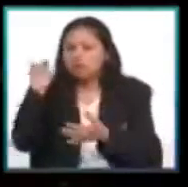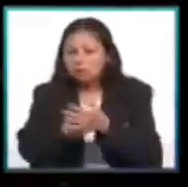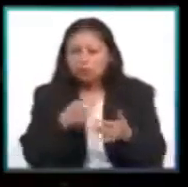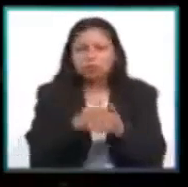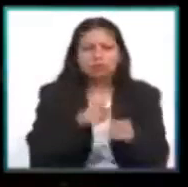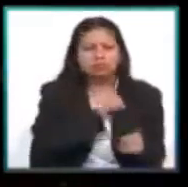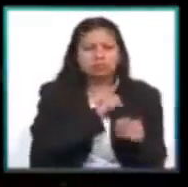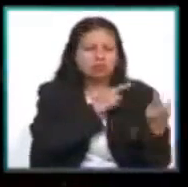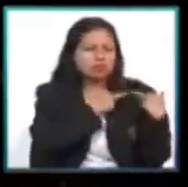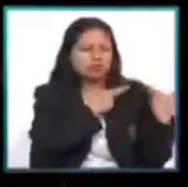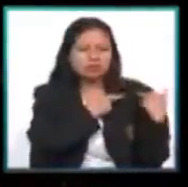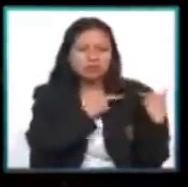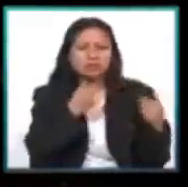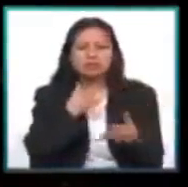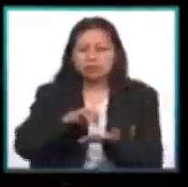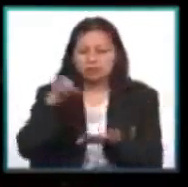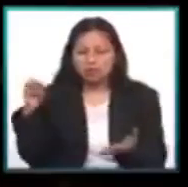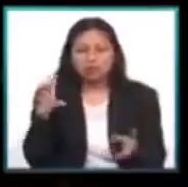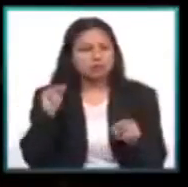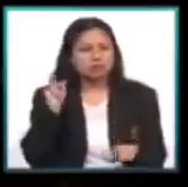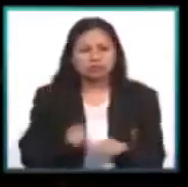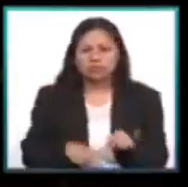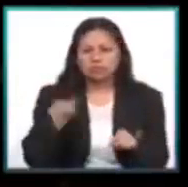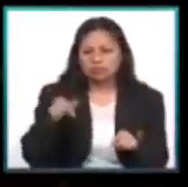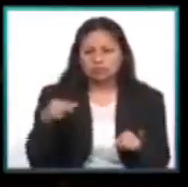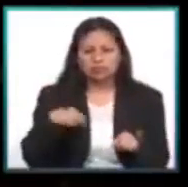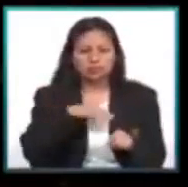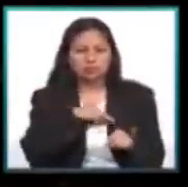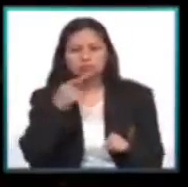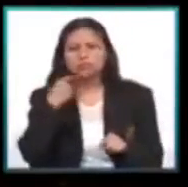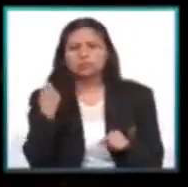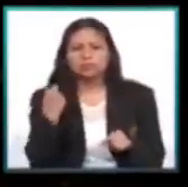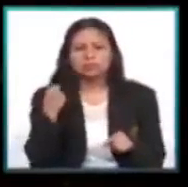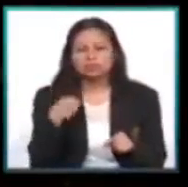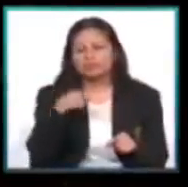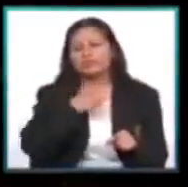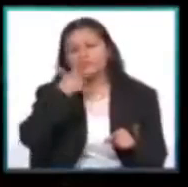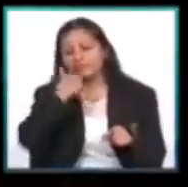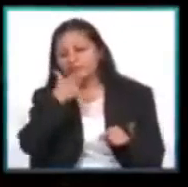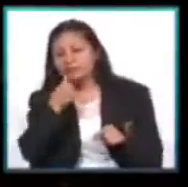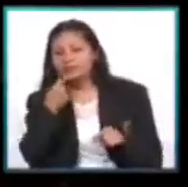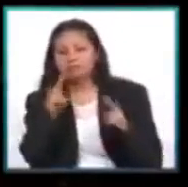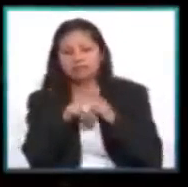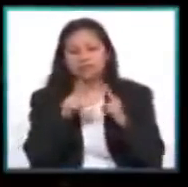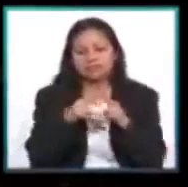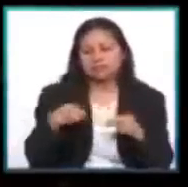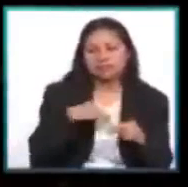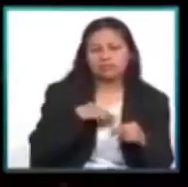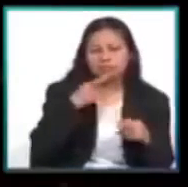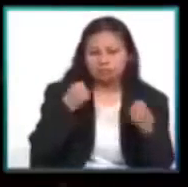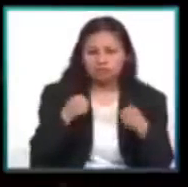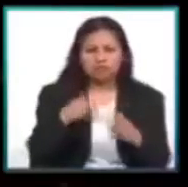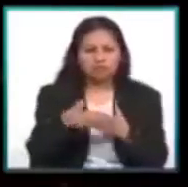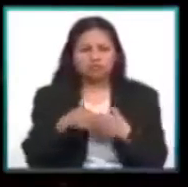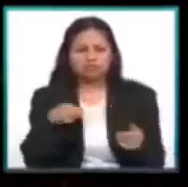impuestos y que son responsables con el país. Pero no es de este ministro que todavía se burla y se jacta, que lo ejecuten como sean